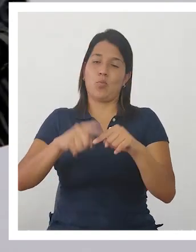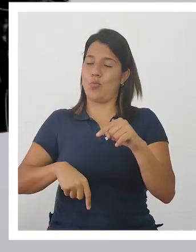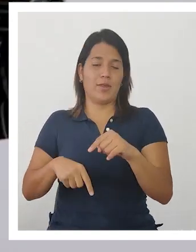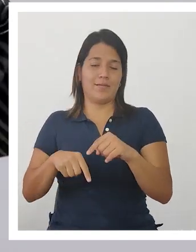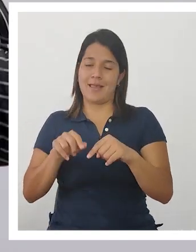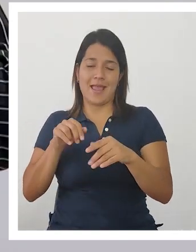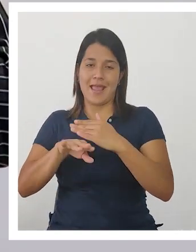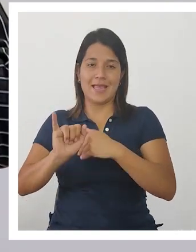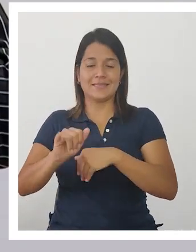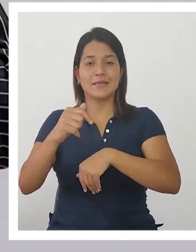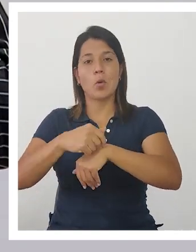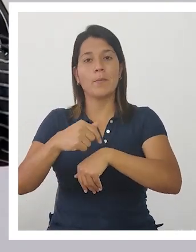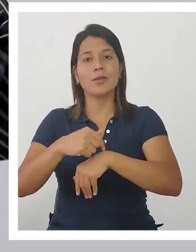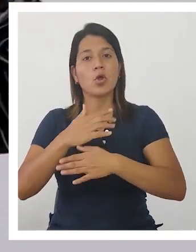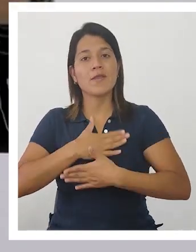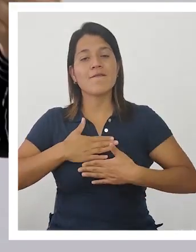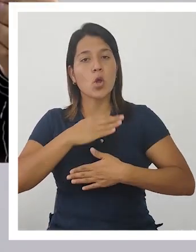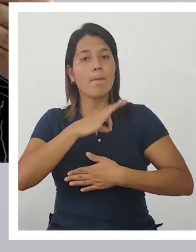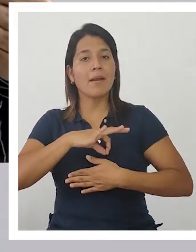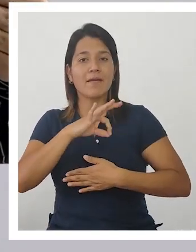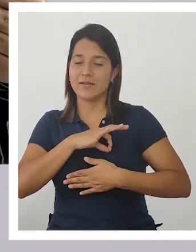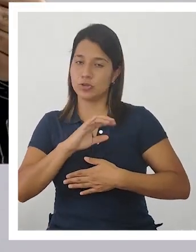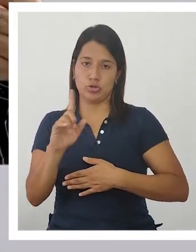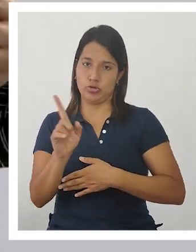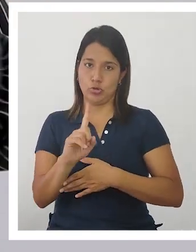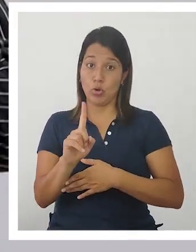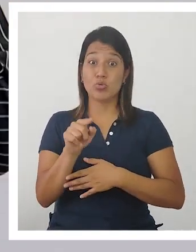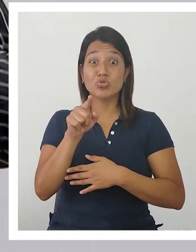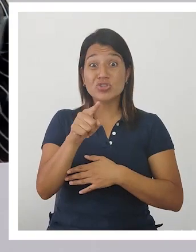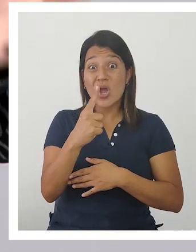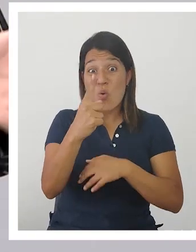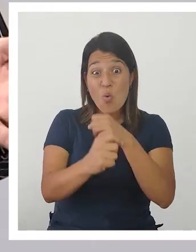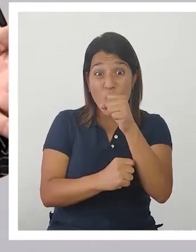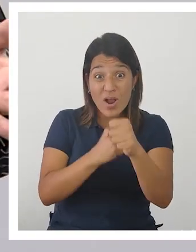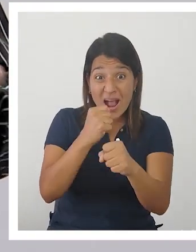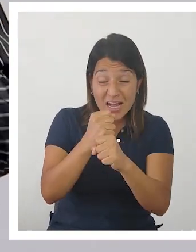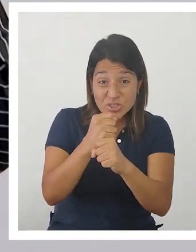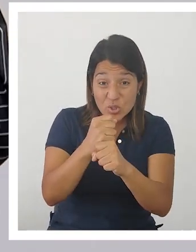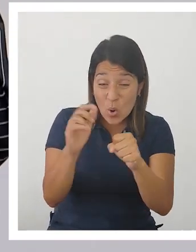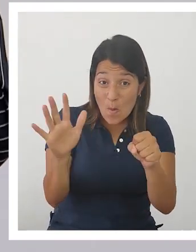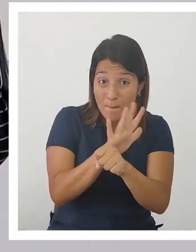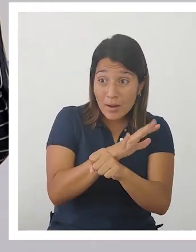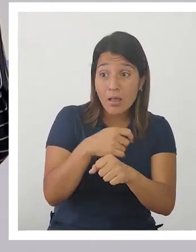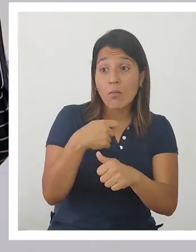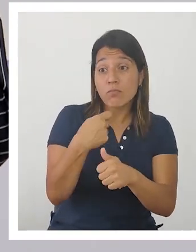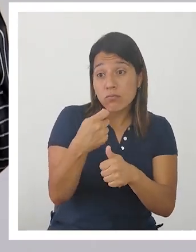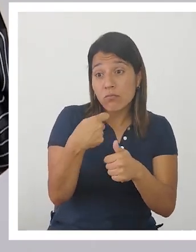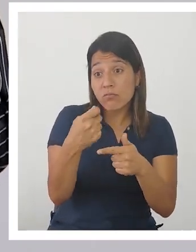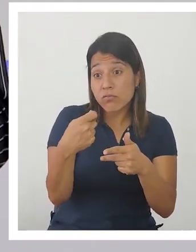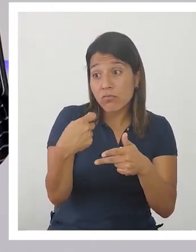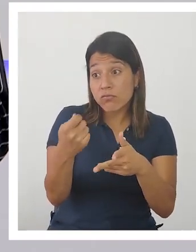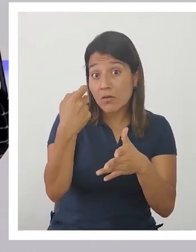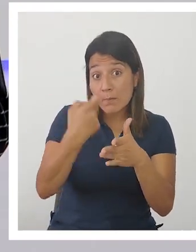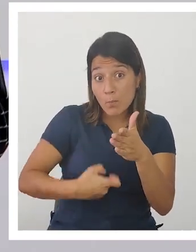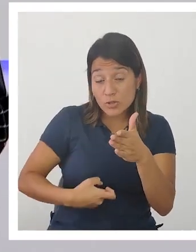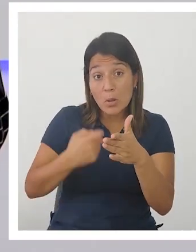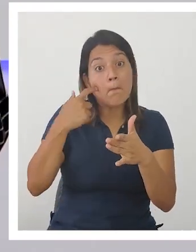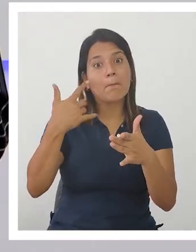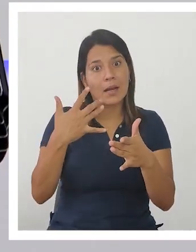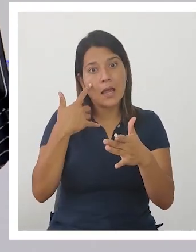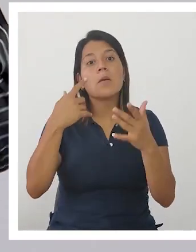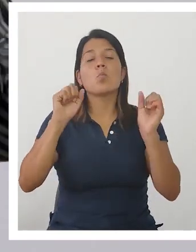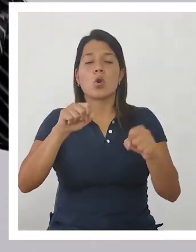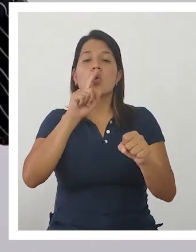ir contracorriente un año completo, ¿verdad? Viendo a ver cómo sale para poder tener ese requisito, para poder tener un